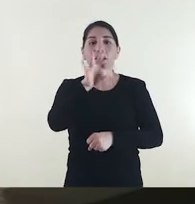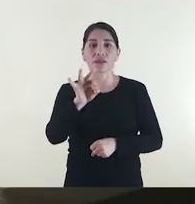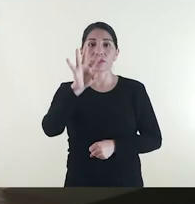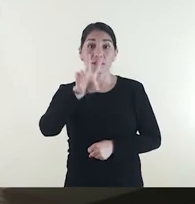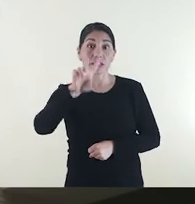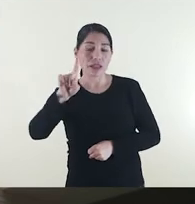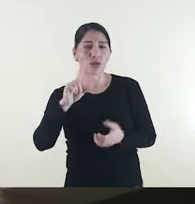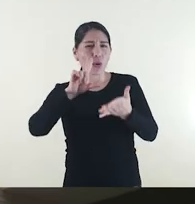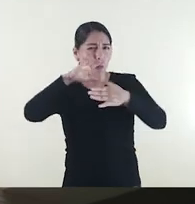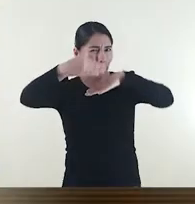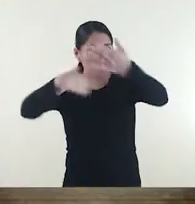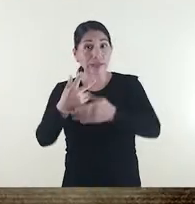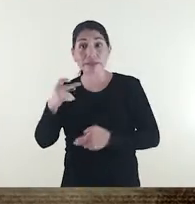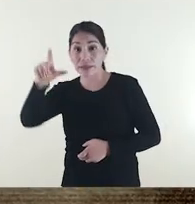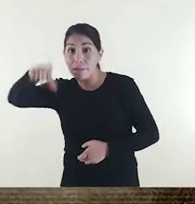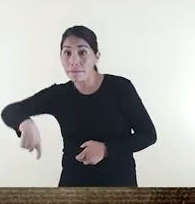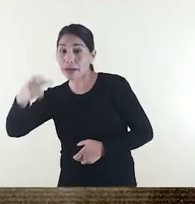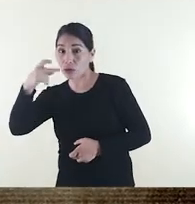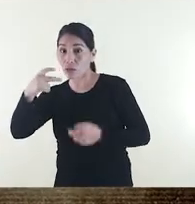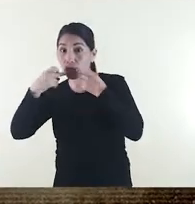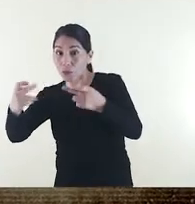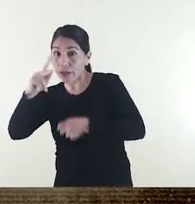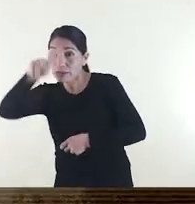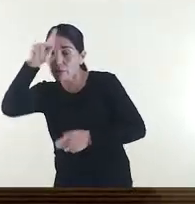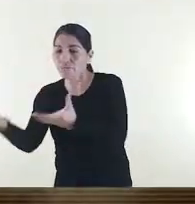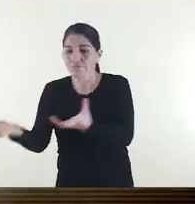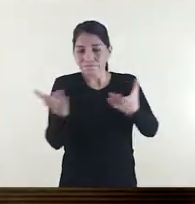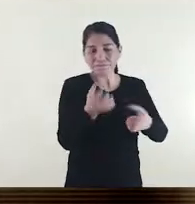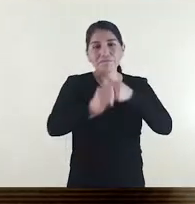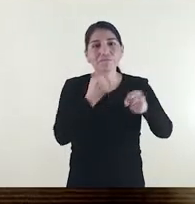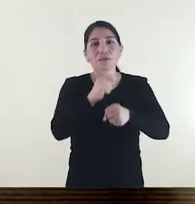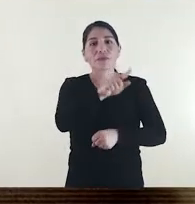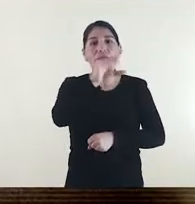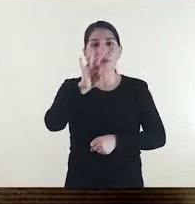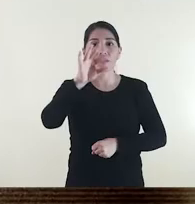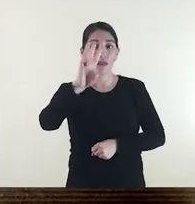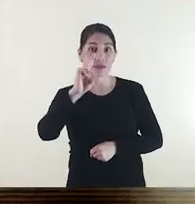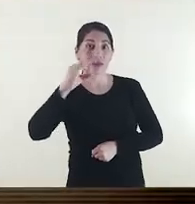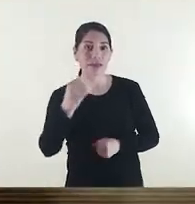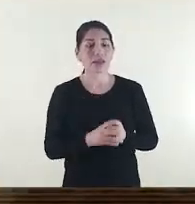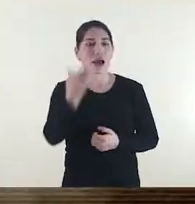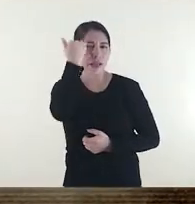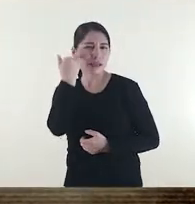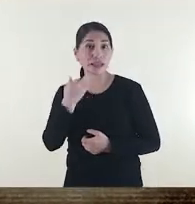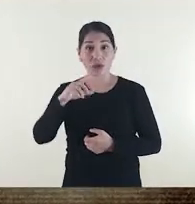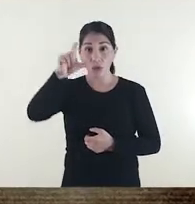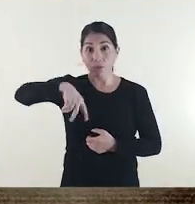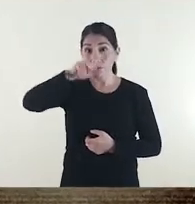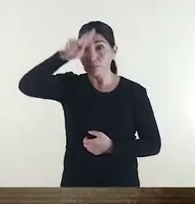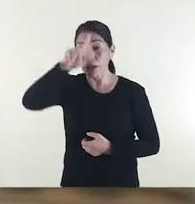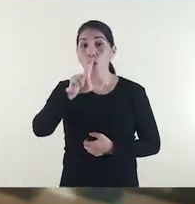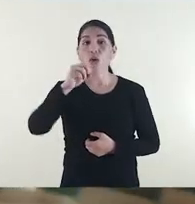en 1931. Posteriormente, fue sede del Banco Popular del Perú, que fuera expropiado en la década de los 70 del